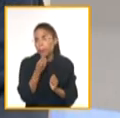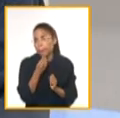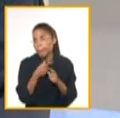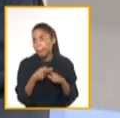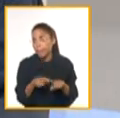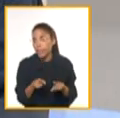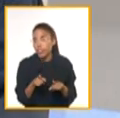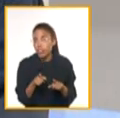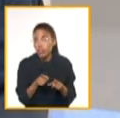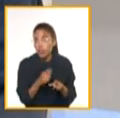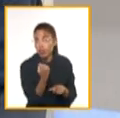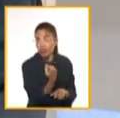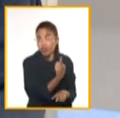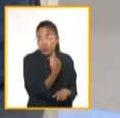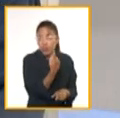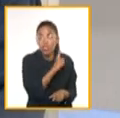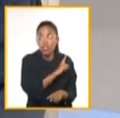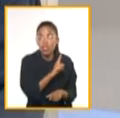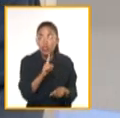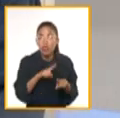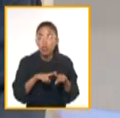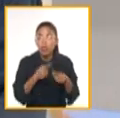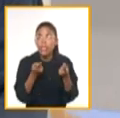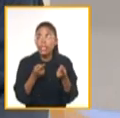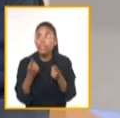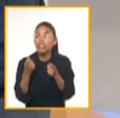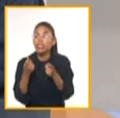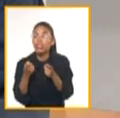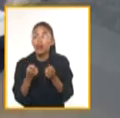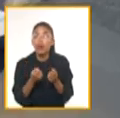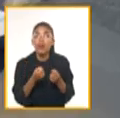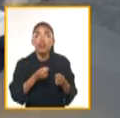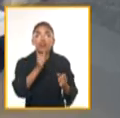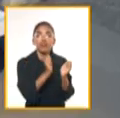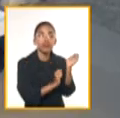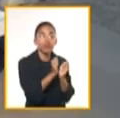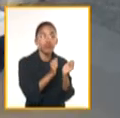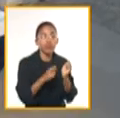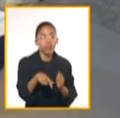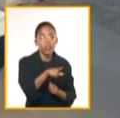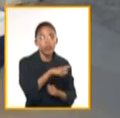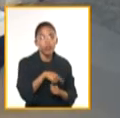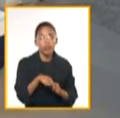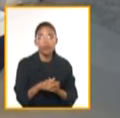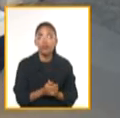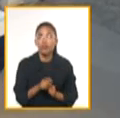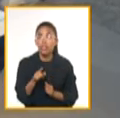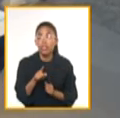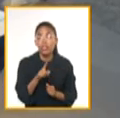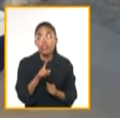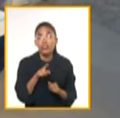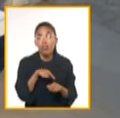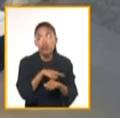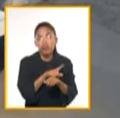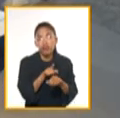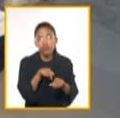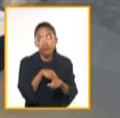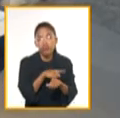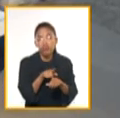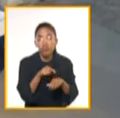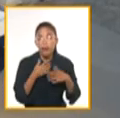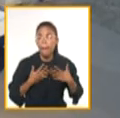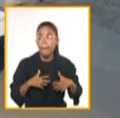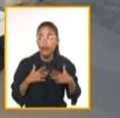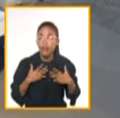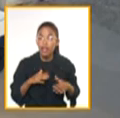ellas, porque estaban dependiendo del sistema, entonces en ese momento. Y por eso se demora un poco el restablecimiento, porque hay que esperar que entren las